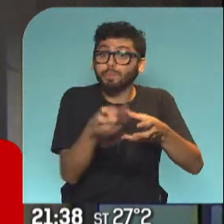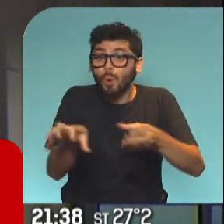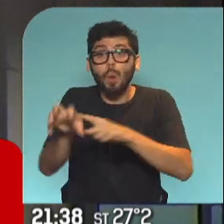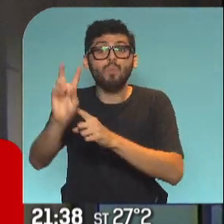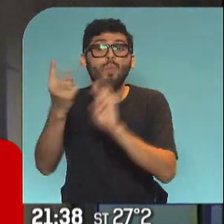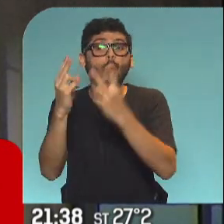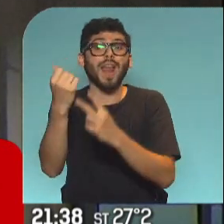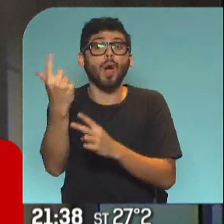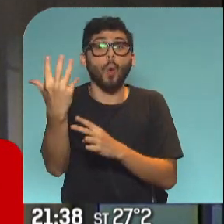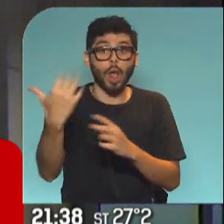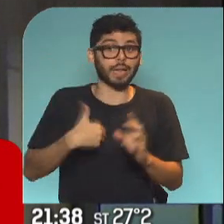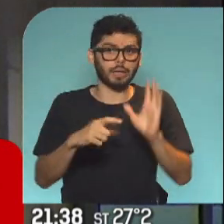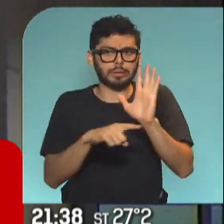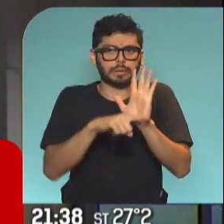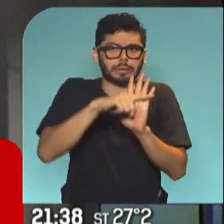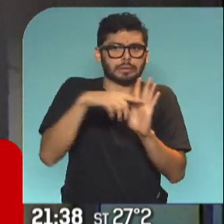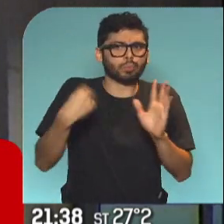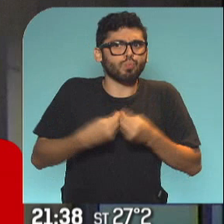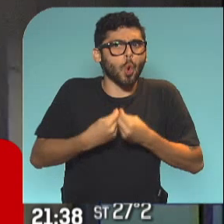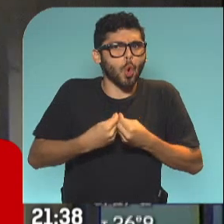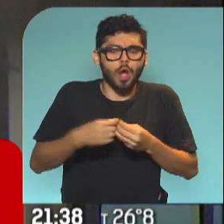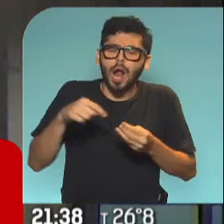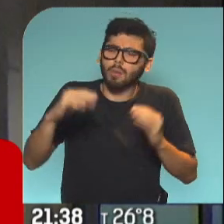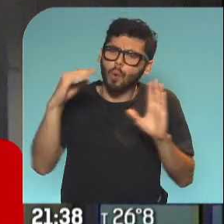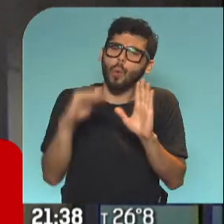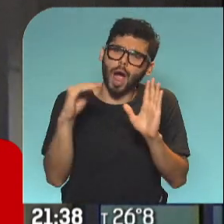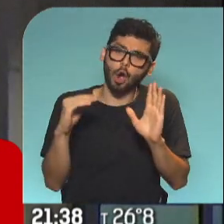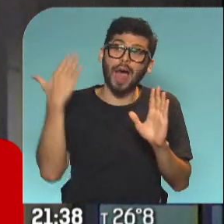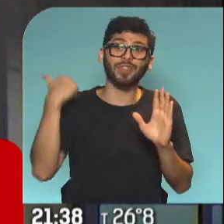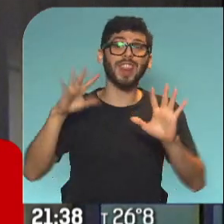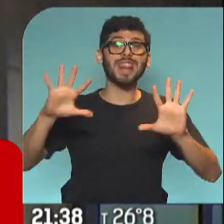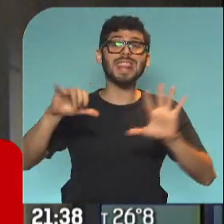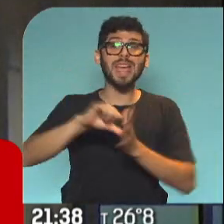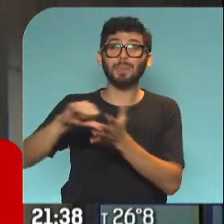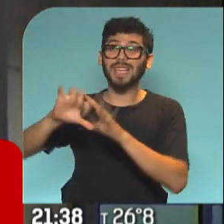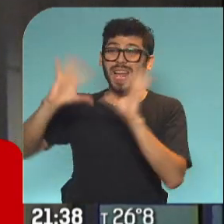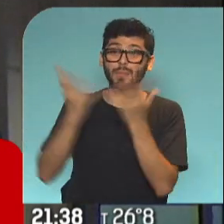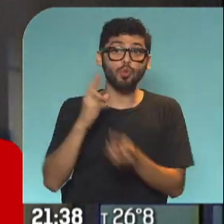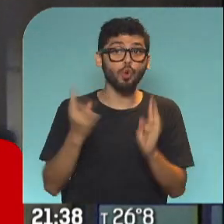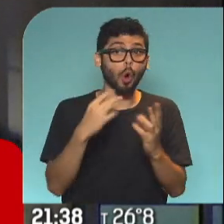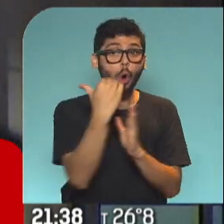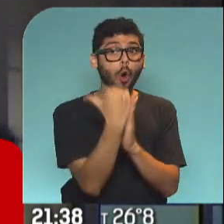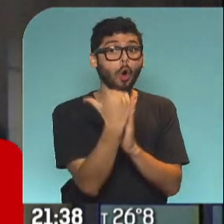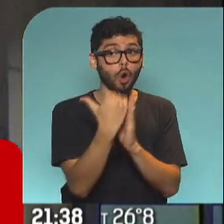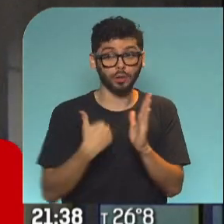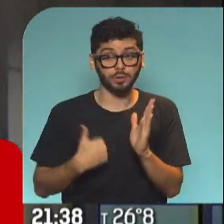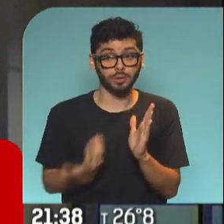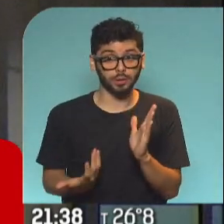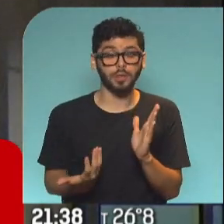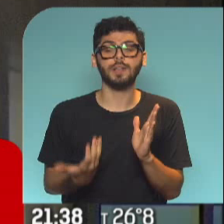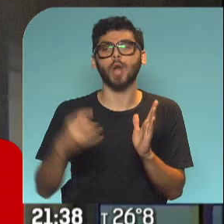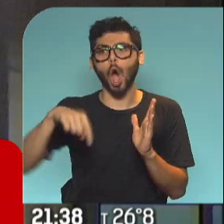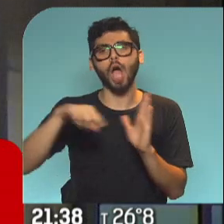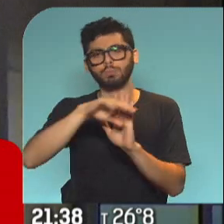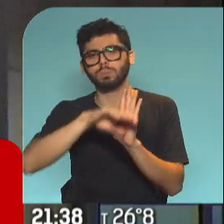tiene una posición mucho más baja. En algún momento estaba entre los principales 10 países del mundo, donde se habían muerto más personas cada millón de habitantes. Hoy